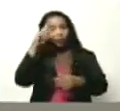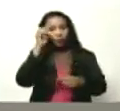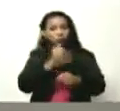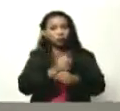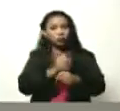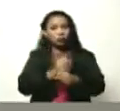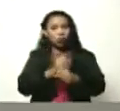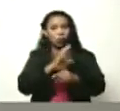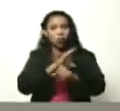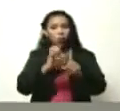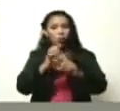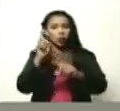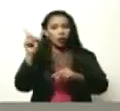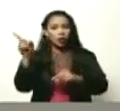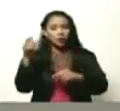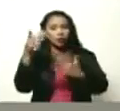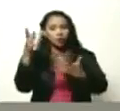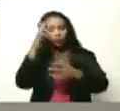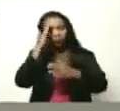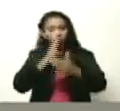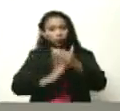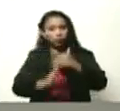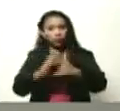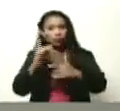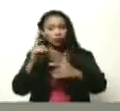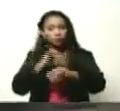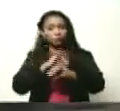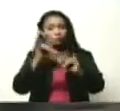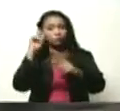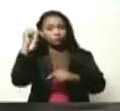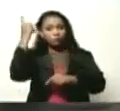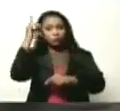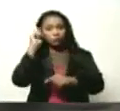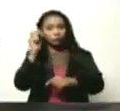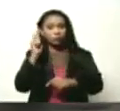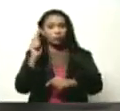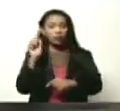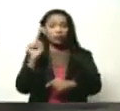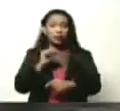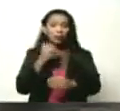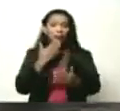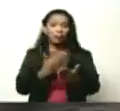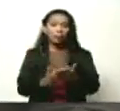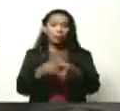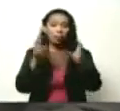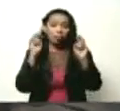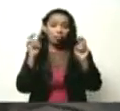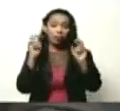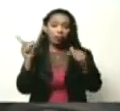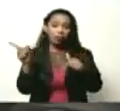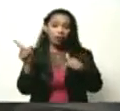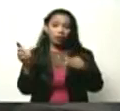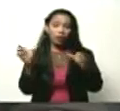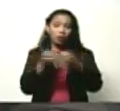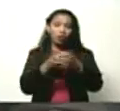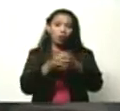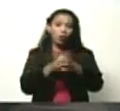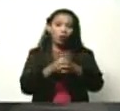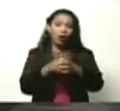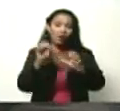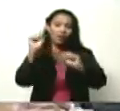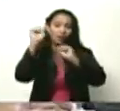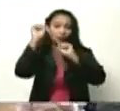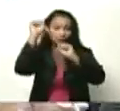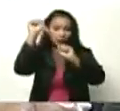pueblo culto, de ese pueblo noble. En definitiva, la primera tarea, si me pides un titular de este comité, es